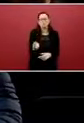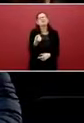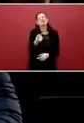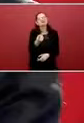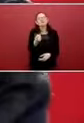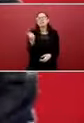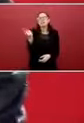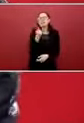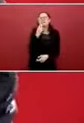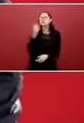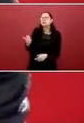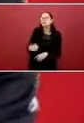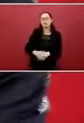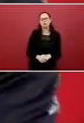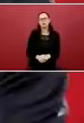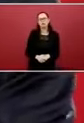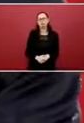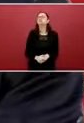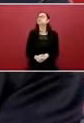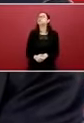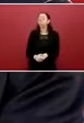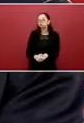el apoyo en México,